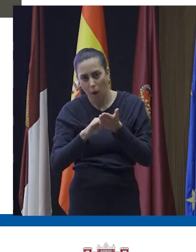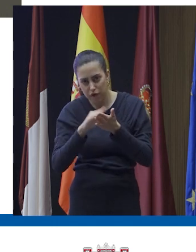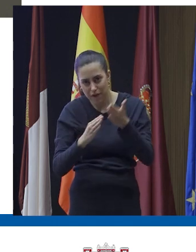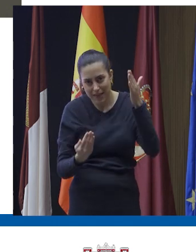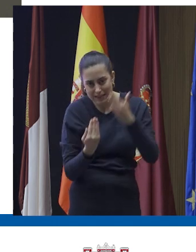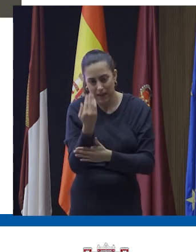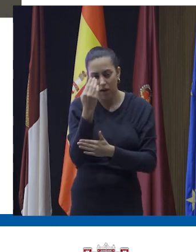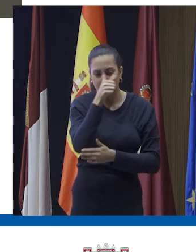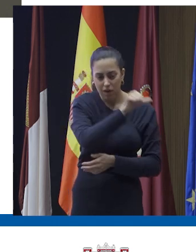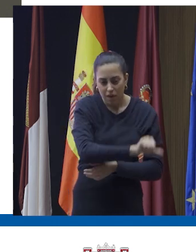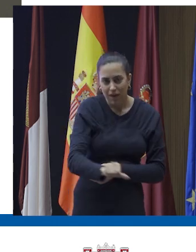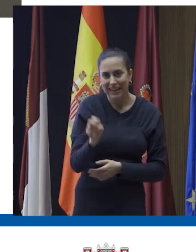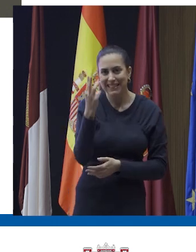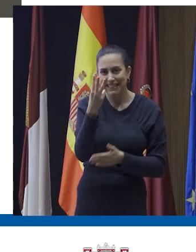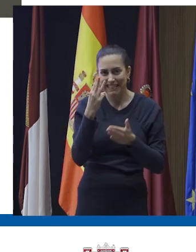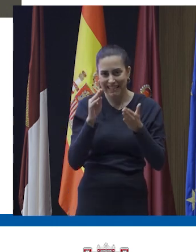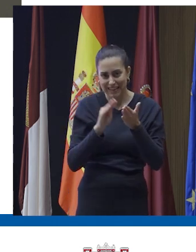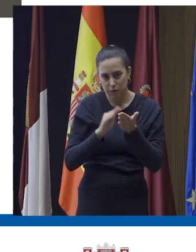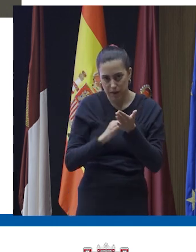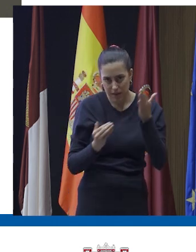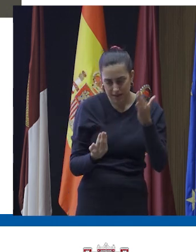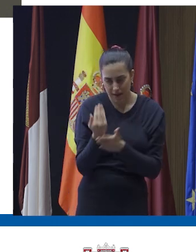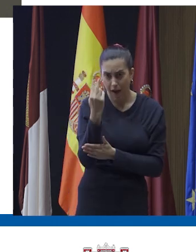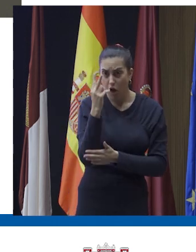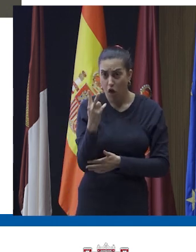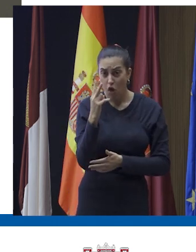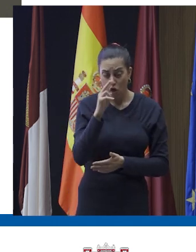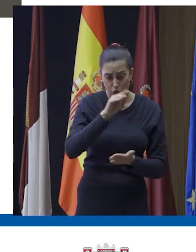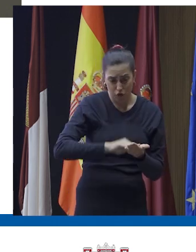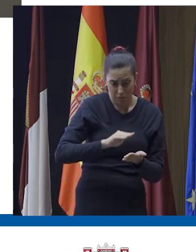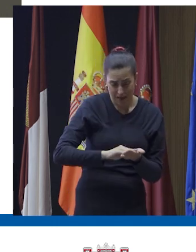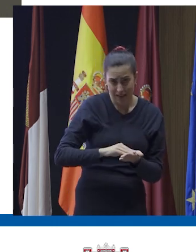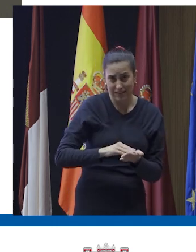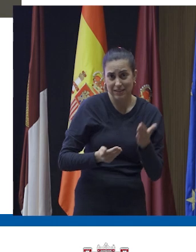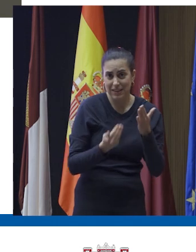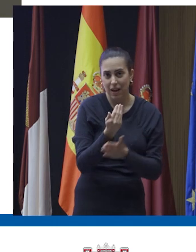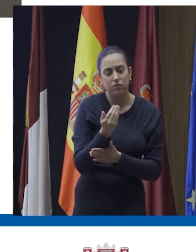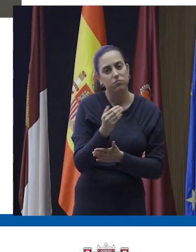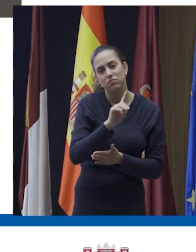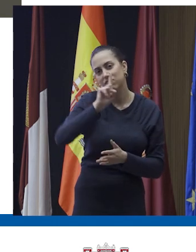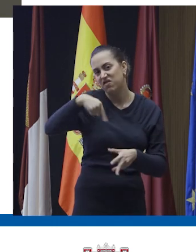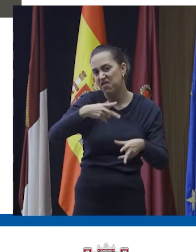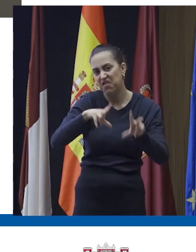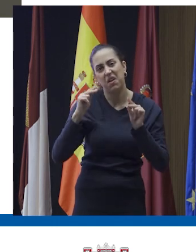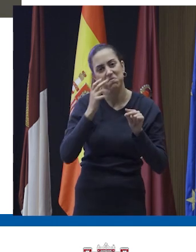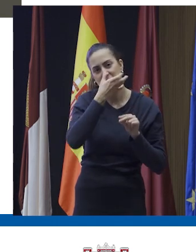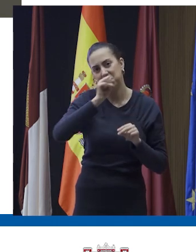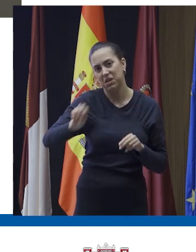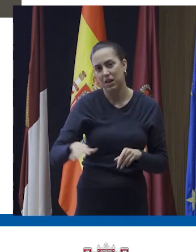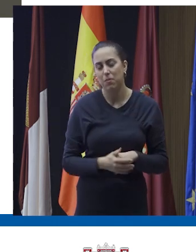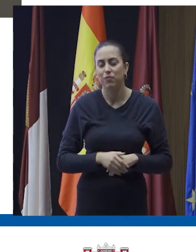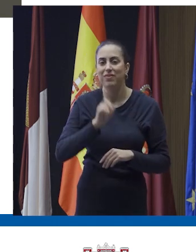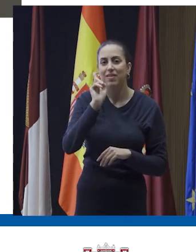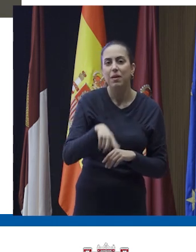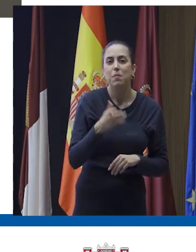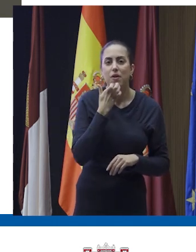al día una semana, 2 veces al día y una vez al día y se retira. ¿Vale? Una pauta descendente. O en ocasiones también se puede complementar con un